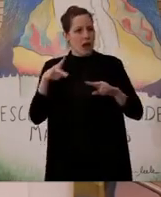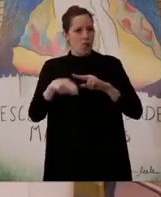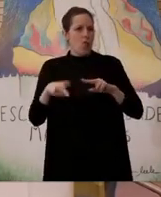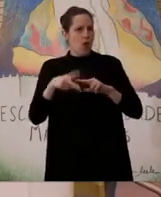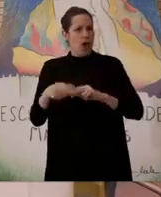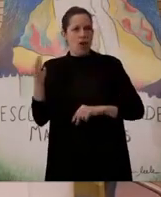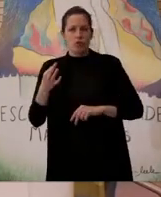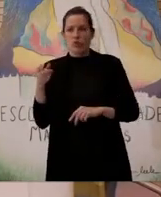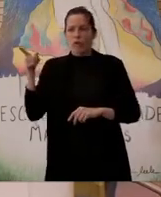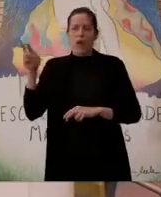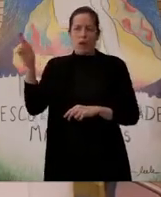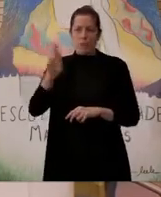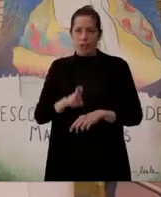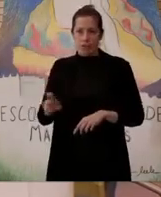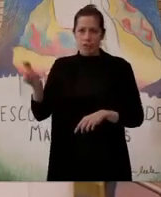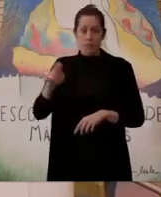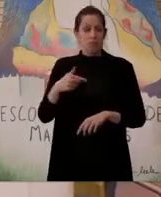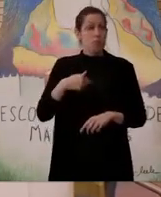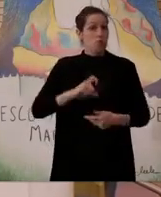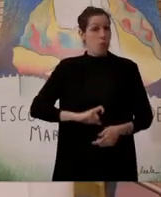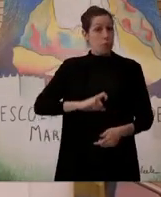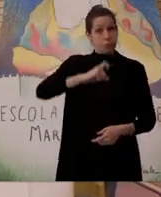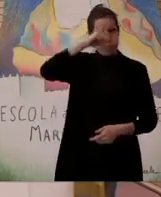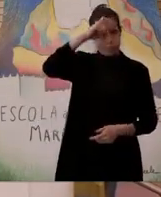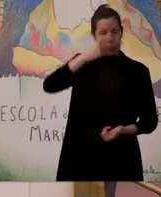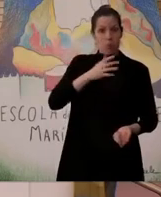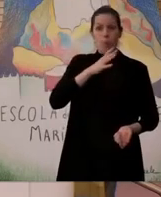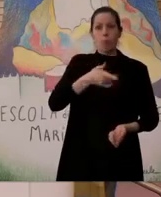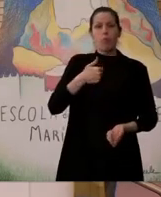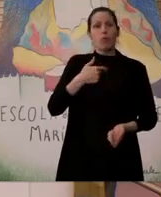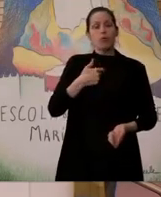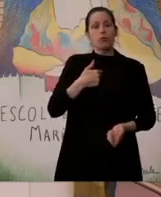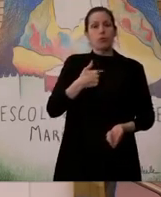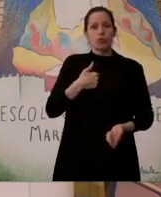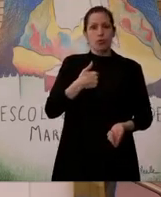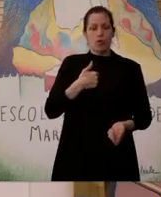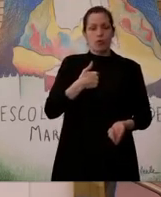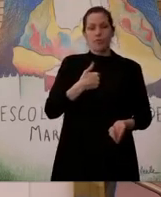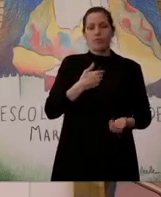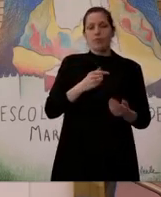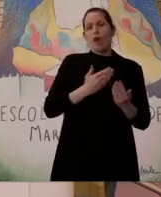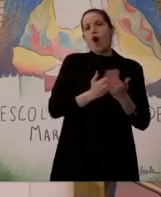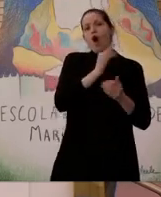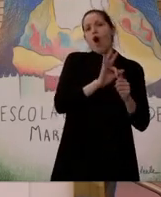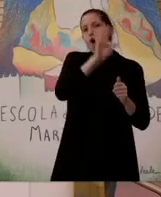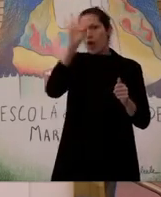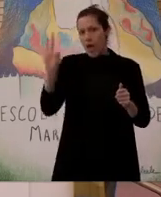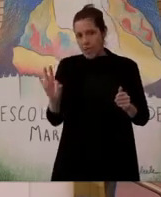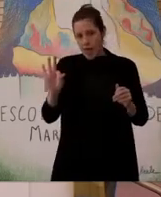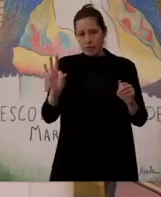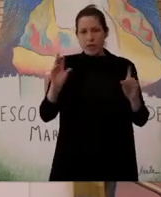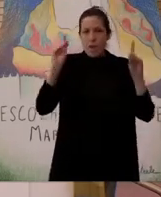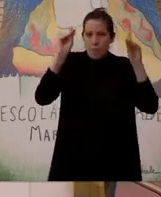yo venía de mi autoestima había crecido mucho porque en unas jornadas de pedagogía que habíamos organizado